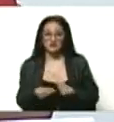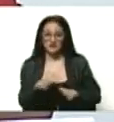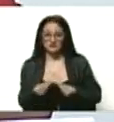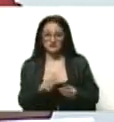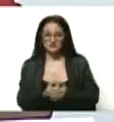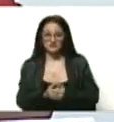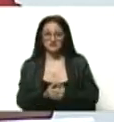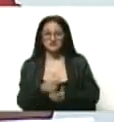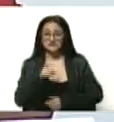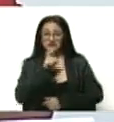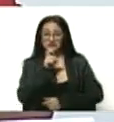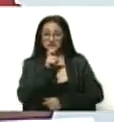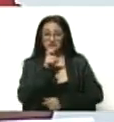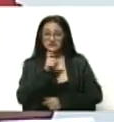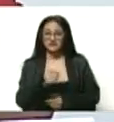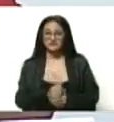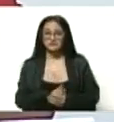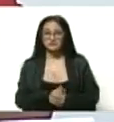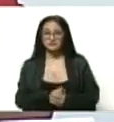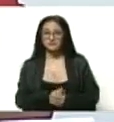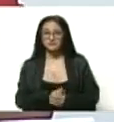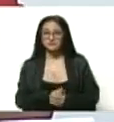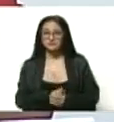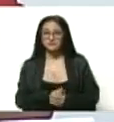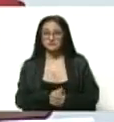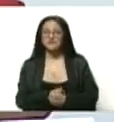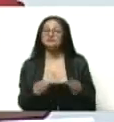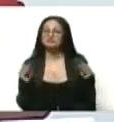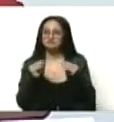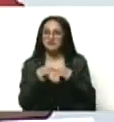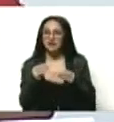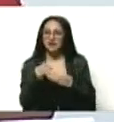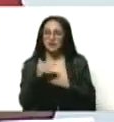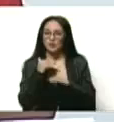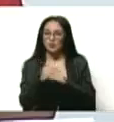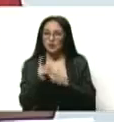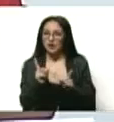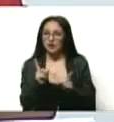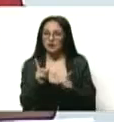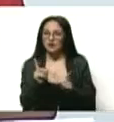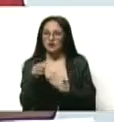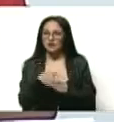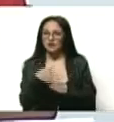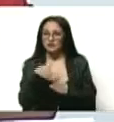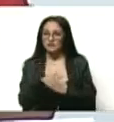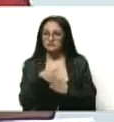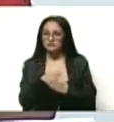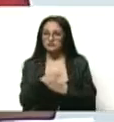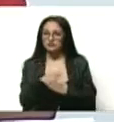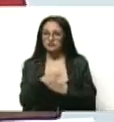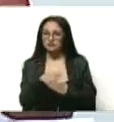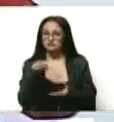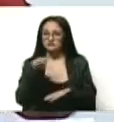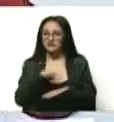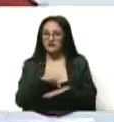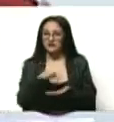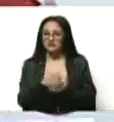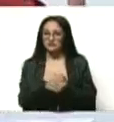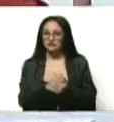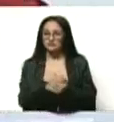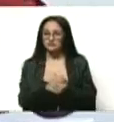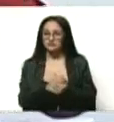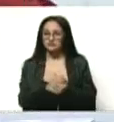Nos complicaría muchísimo. Entonces lo vamos a hacer exactamente igual que como sería una elección en ese centro. Si ese centro tiene por el